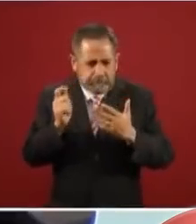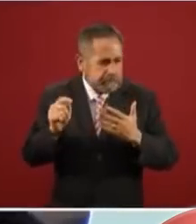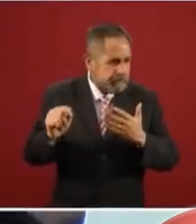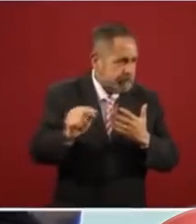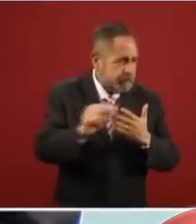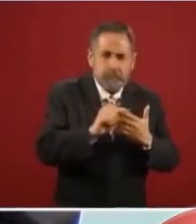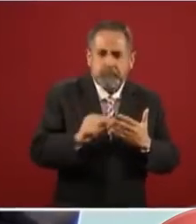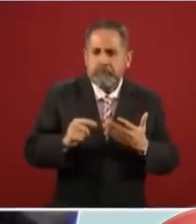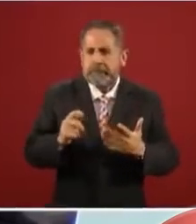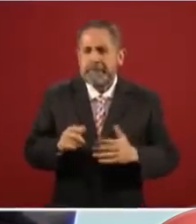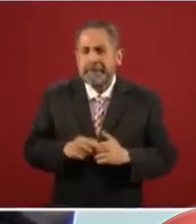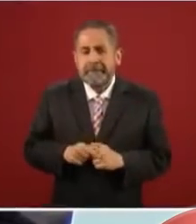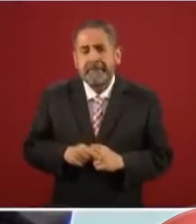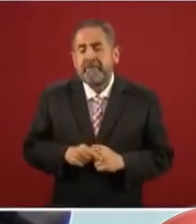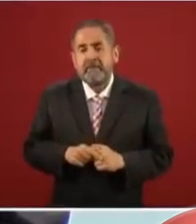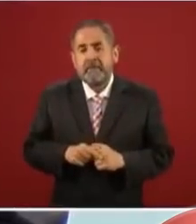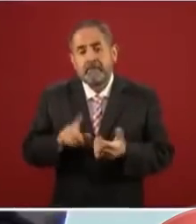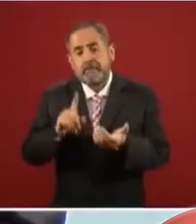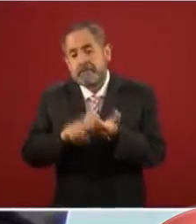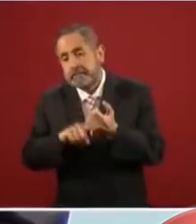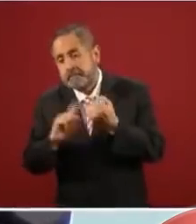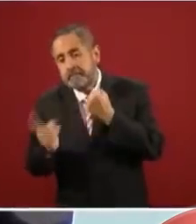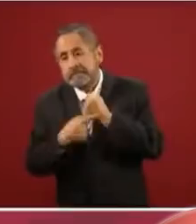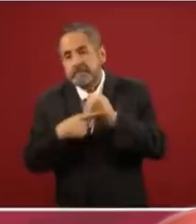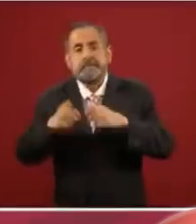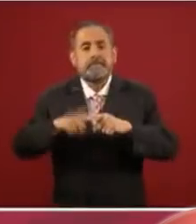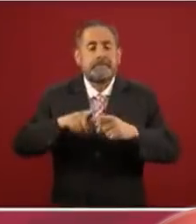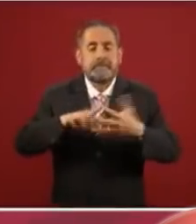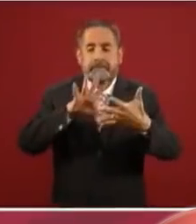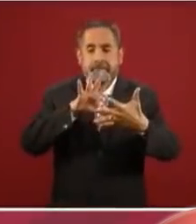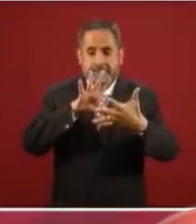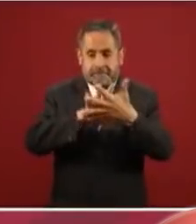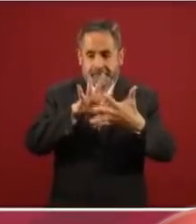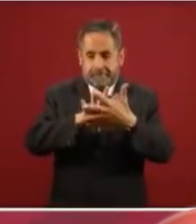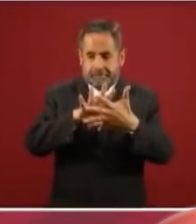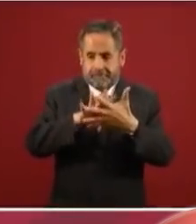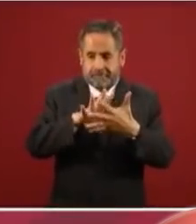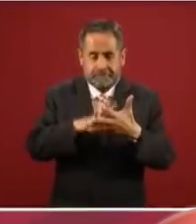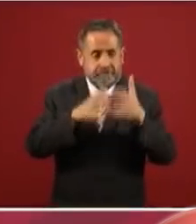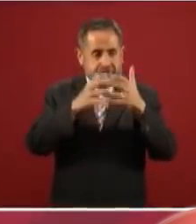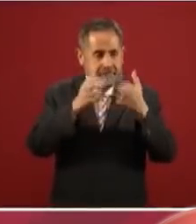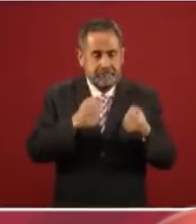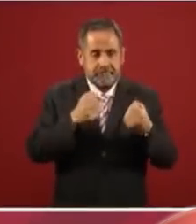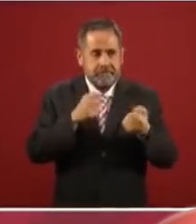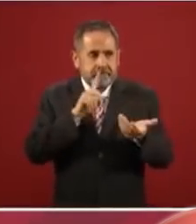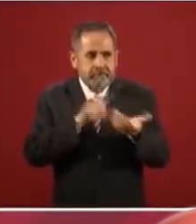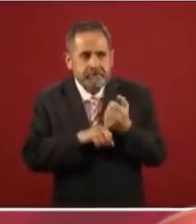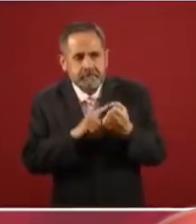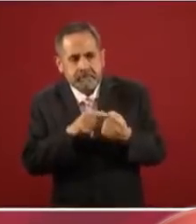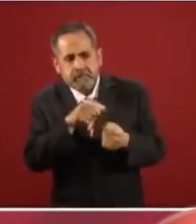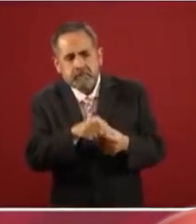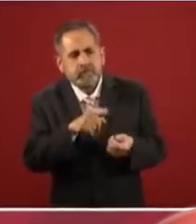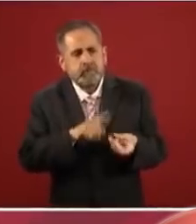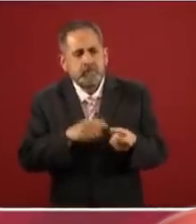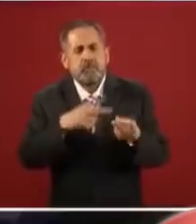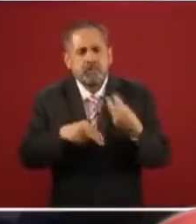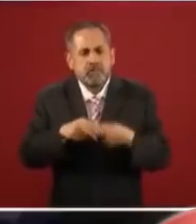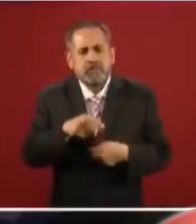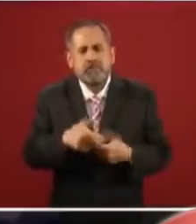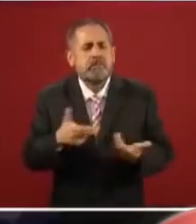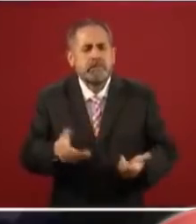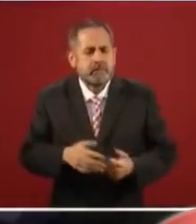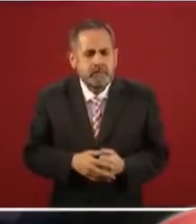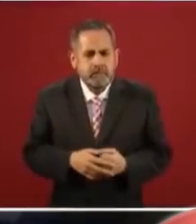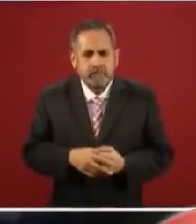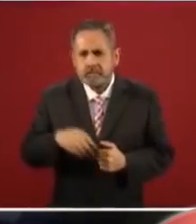de quiénes estaban en las cárceles de la ciudad, de dónde eran,